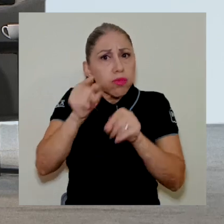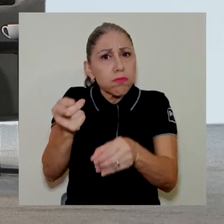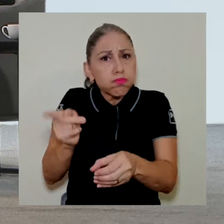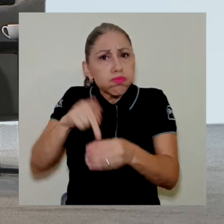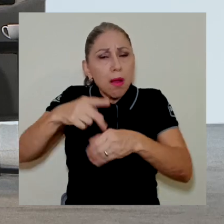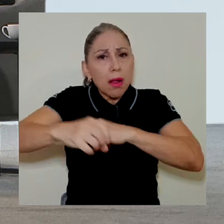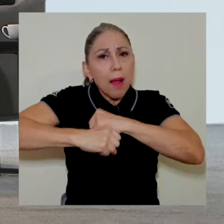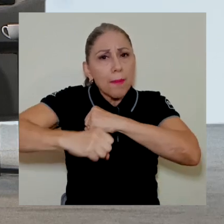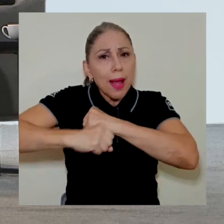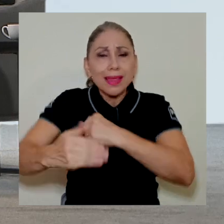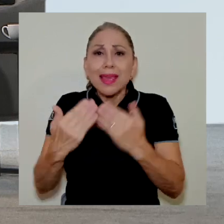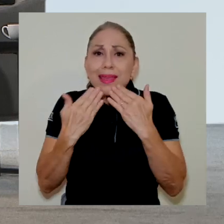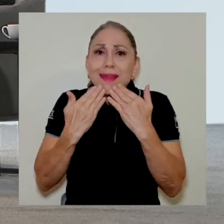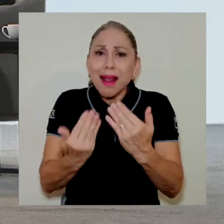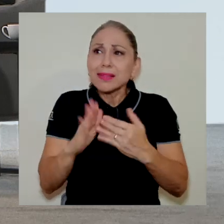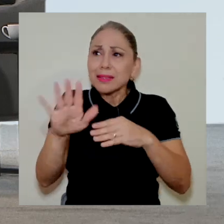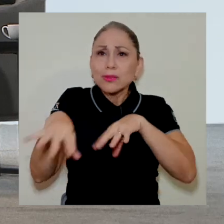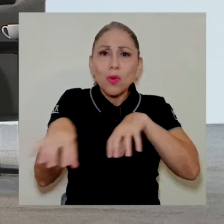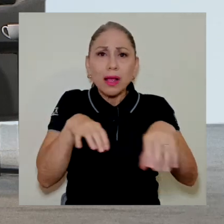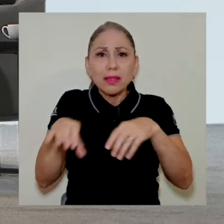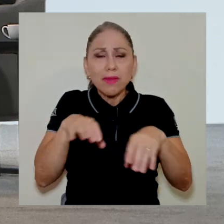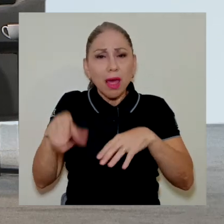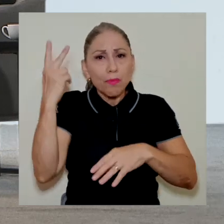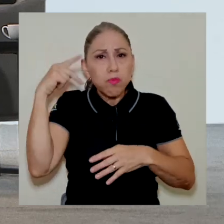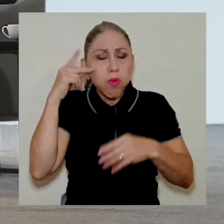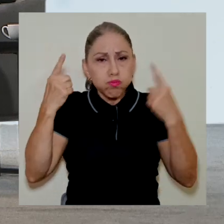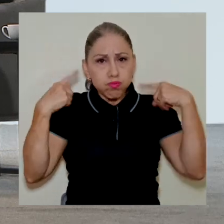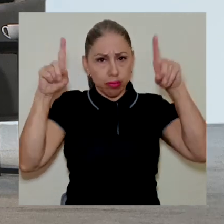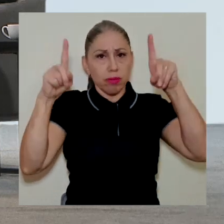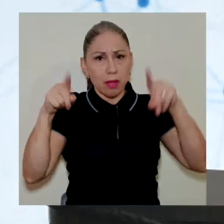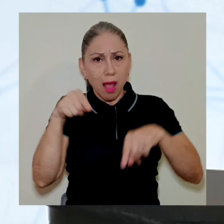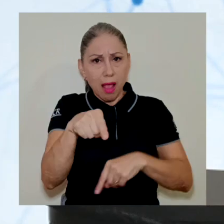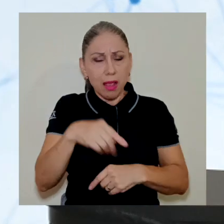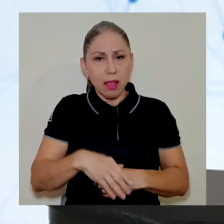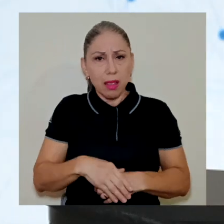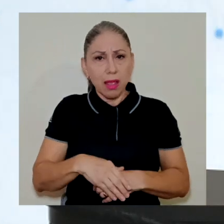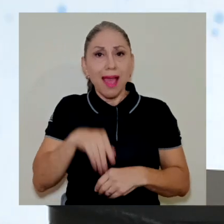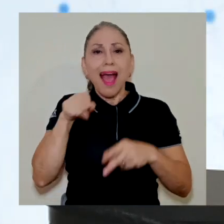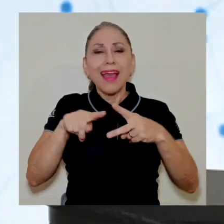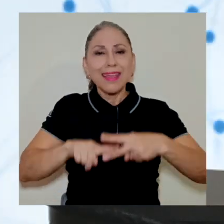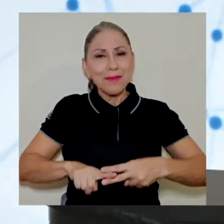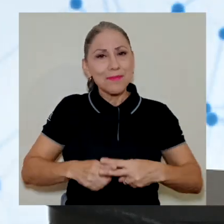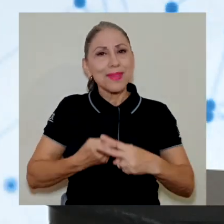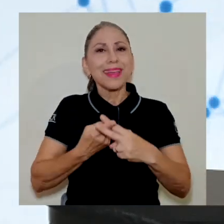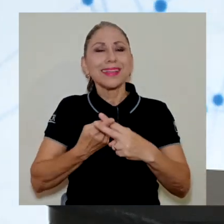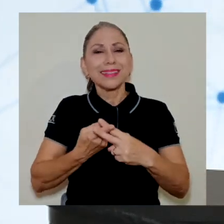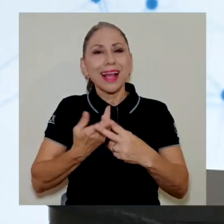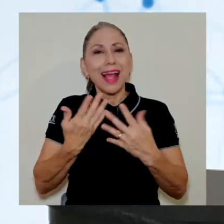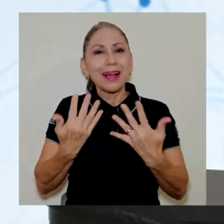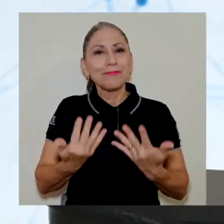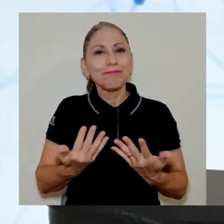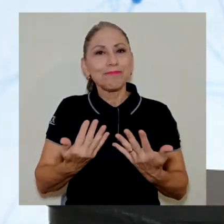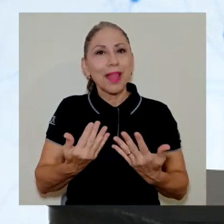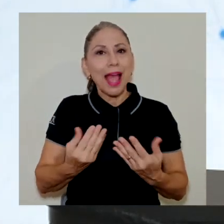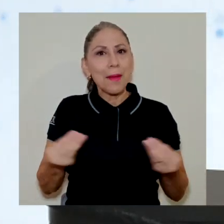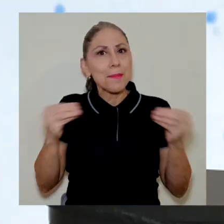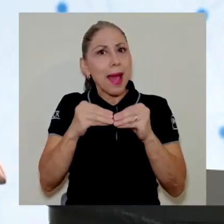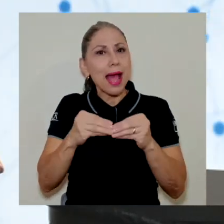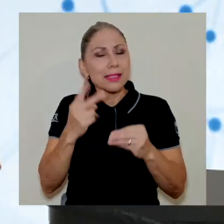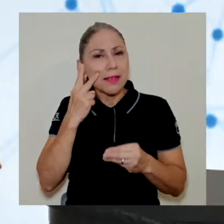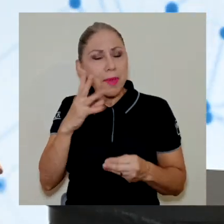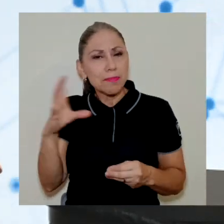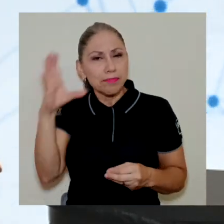gracias también a su actividad política lograron llegar ahí. Y ahí es cuando empiezan, ¿verdad?, a hacerse